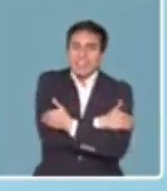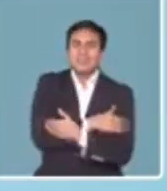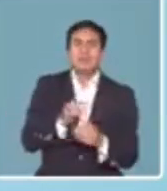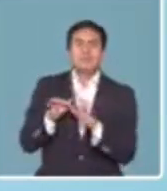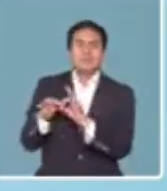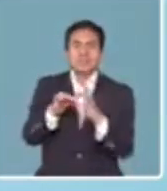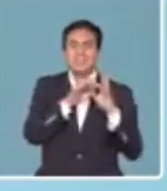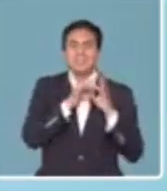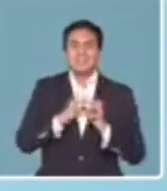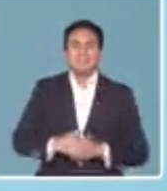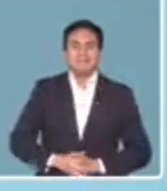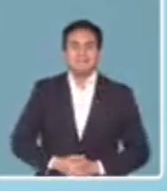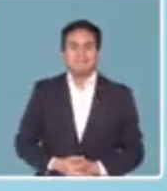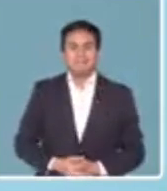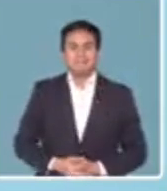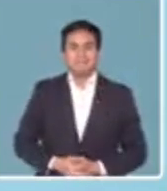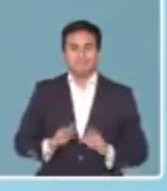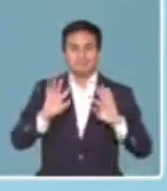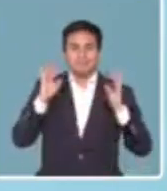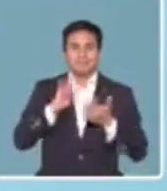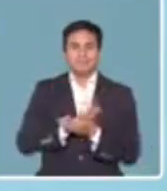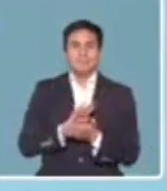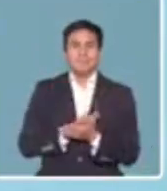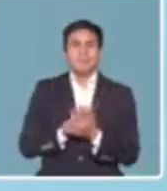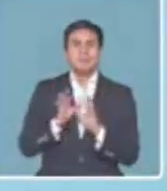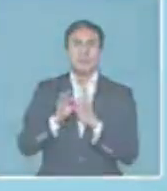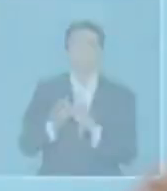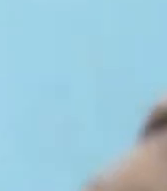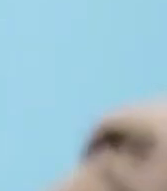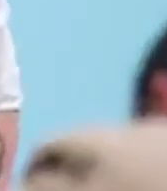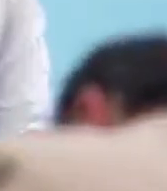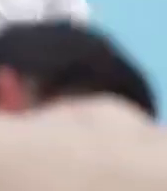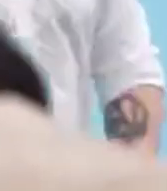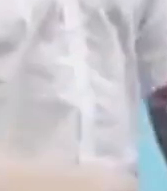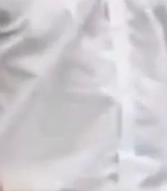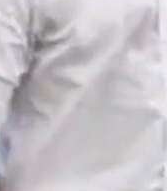muchas gracias. Muchas gracias, presidente, con sus palabras.